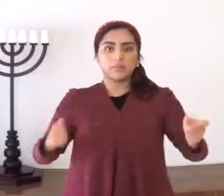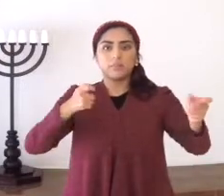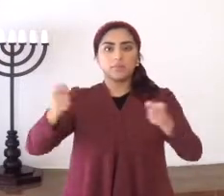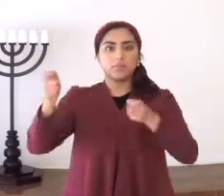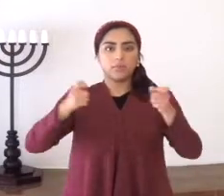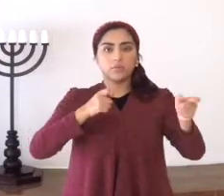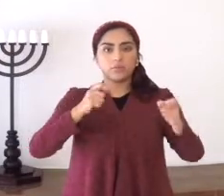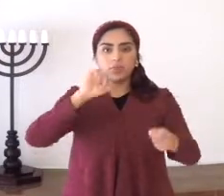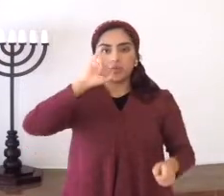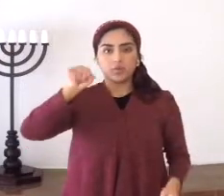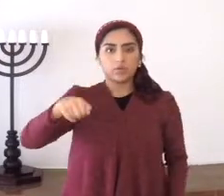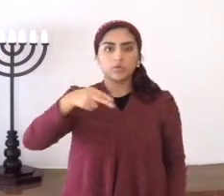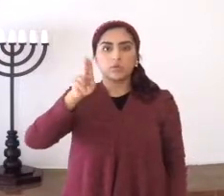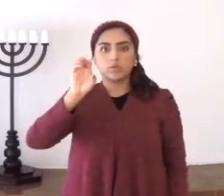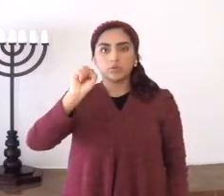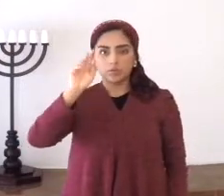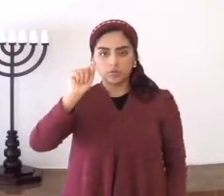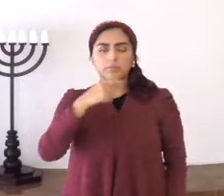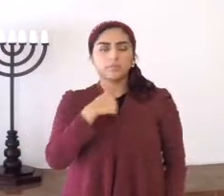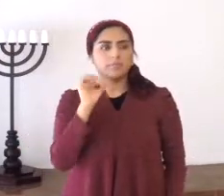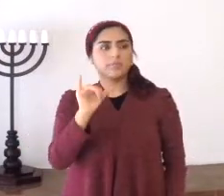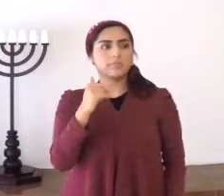justo, por eso es el Melech Tzadik.